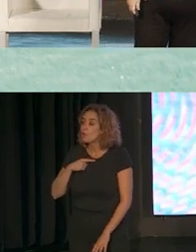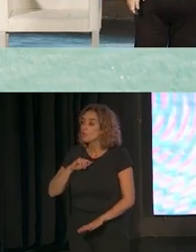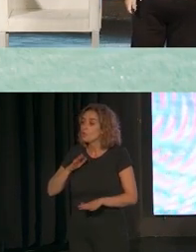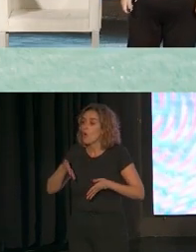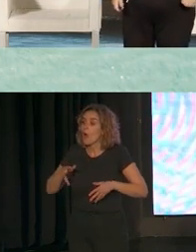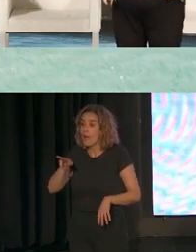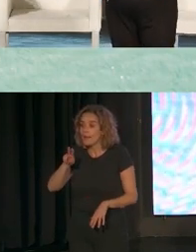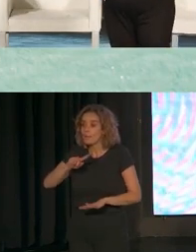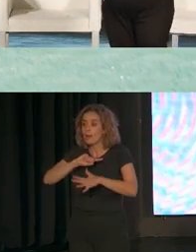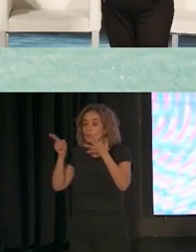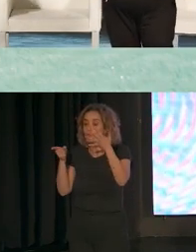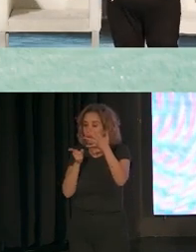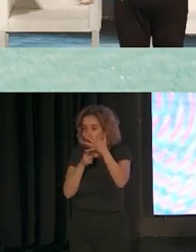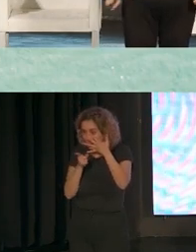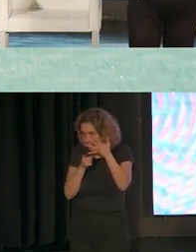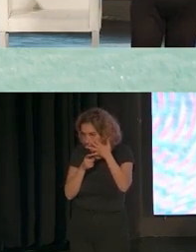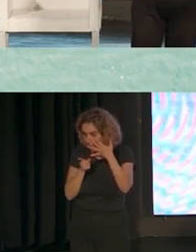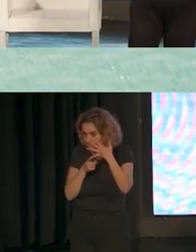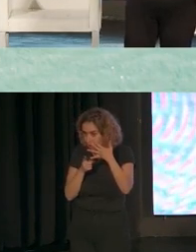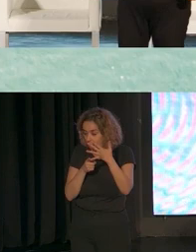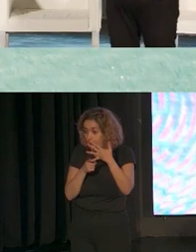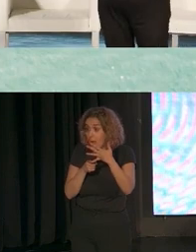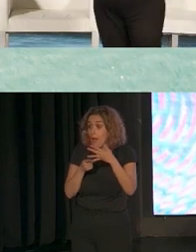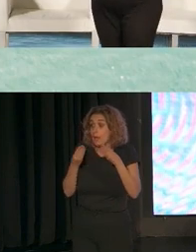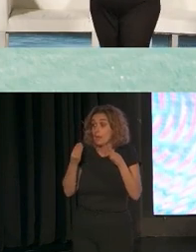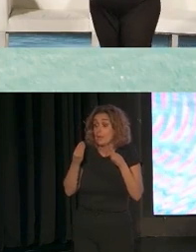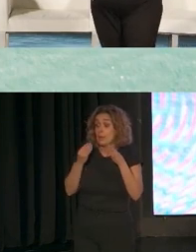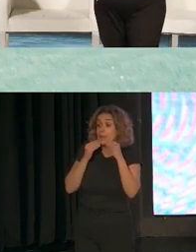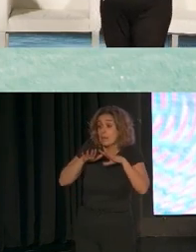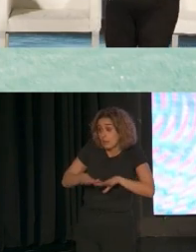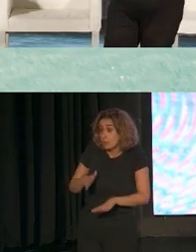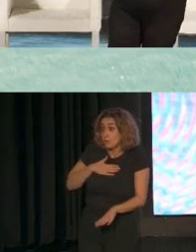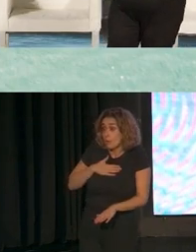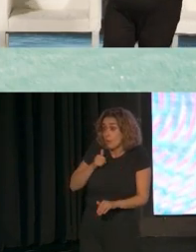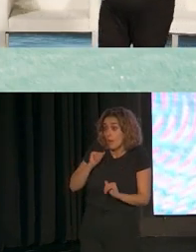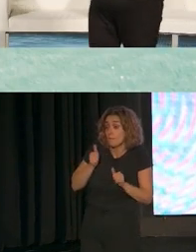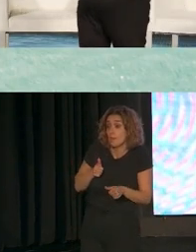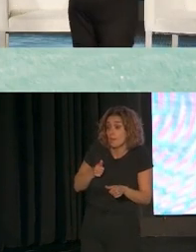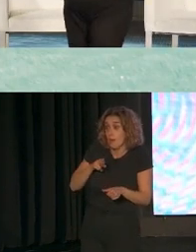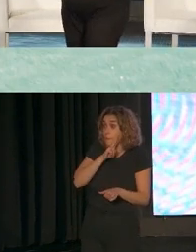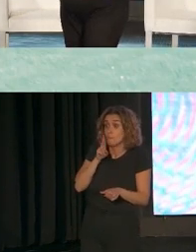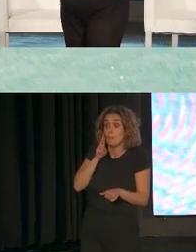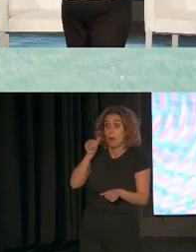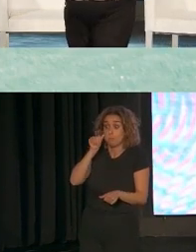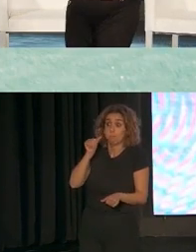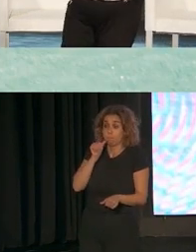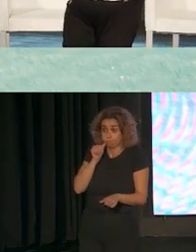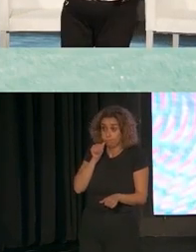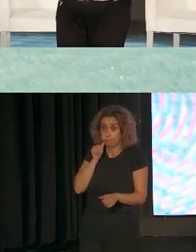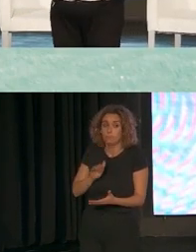hermanos y mi historia comienza con el embarazo de mi madre Y bueno pues fue un